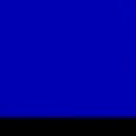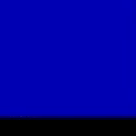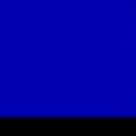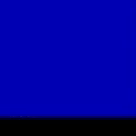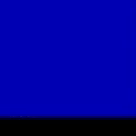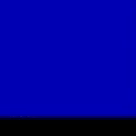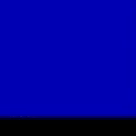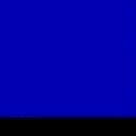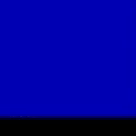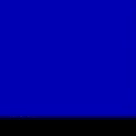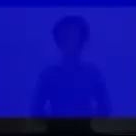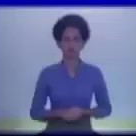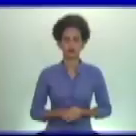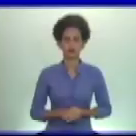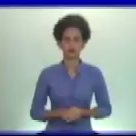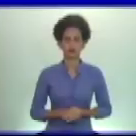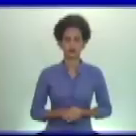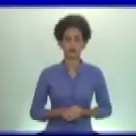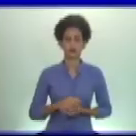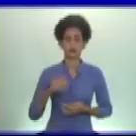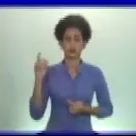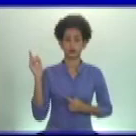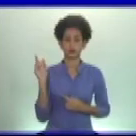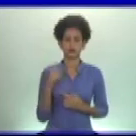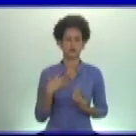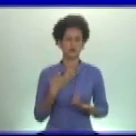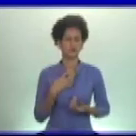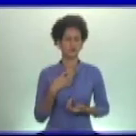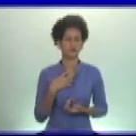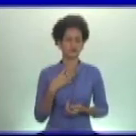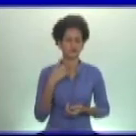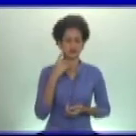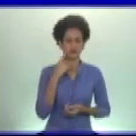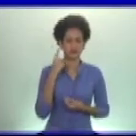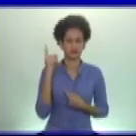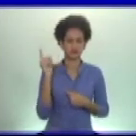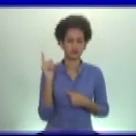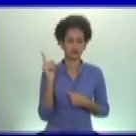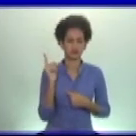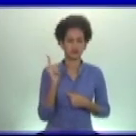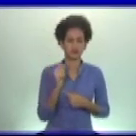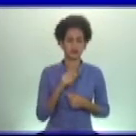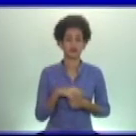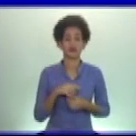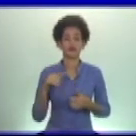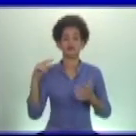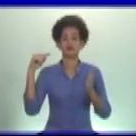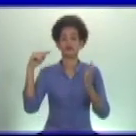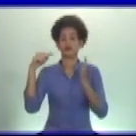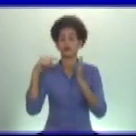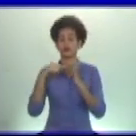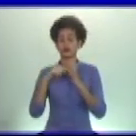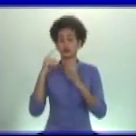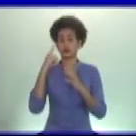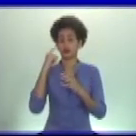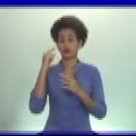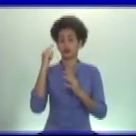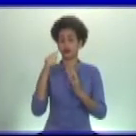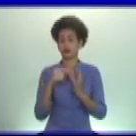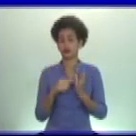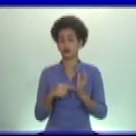Bien, en este caso, ¿qué tenemos que tener en cuenta en esta función cúbica? Su punto característico, aquí está, se